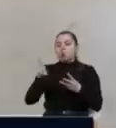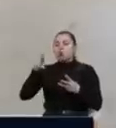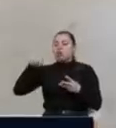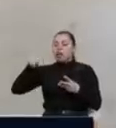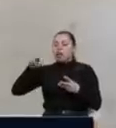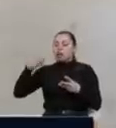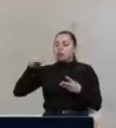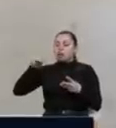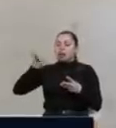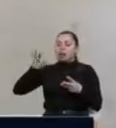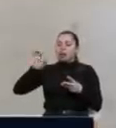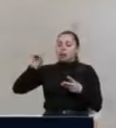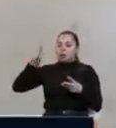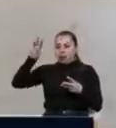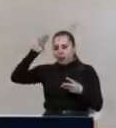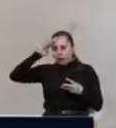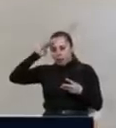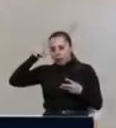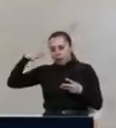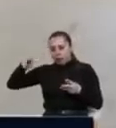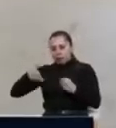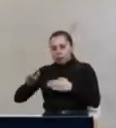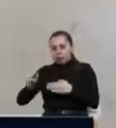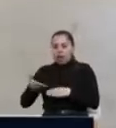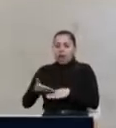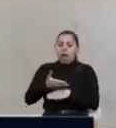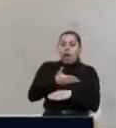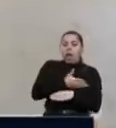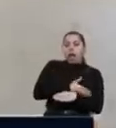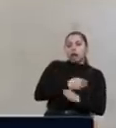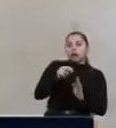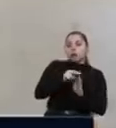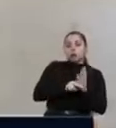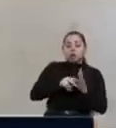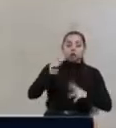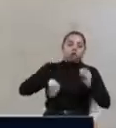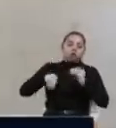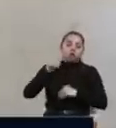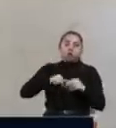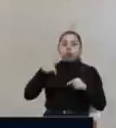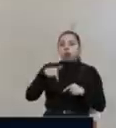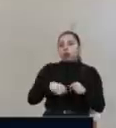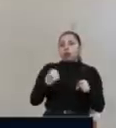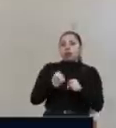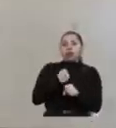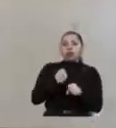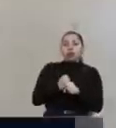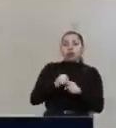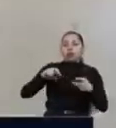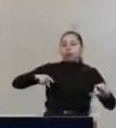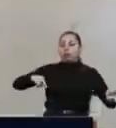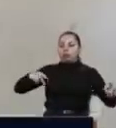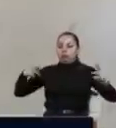Nacional, se habían hecho antes de una política, que aquí trabajábamos al revés.